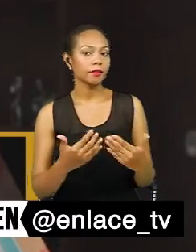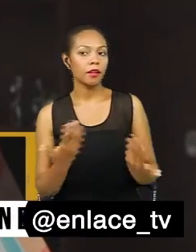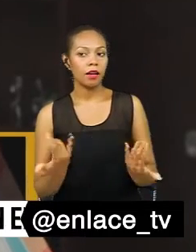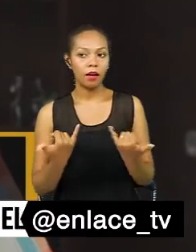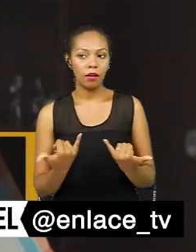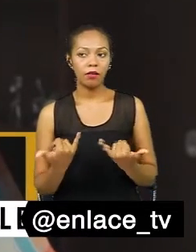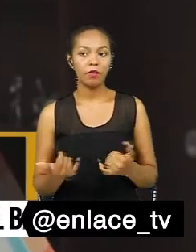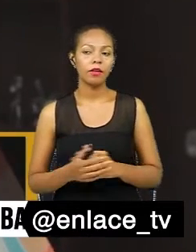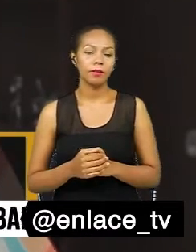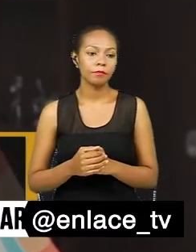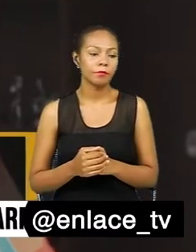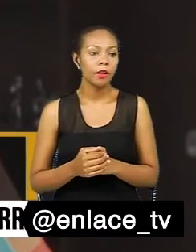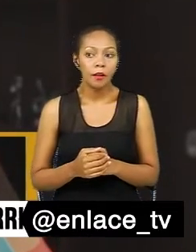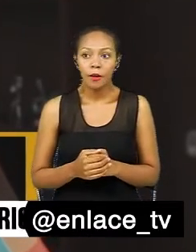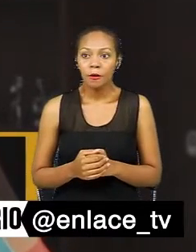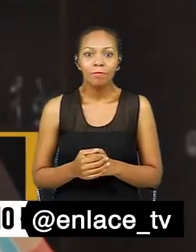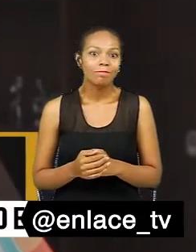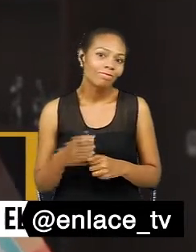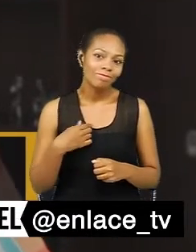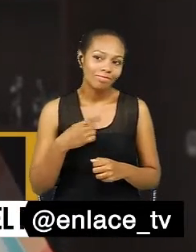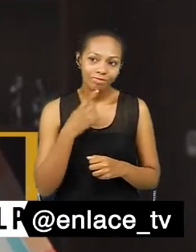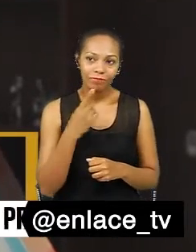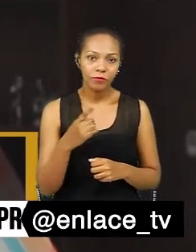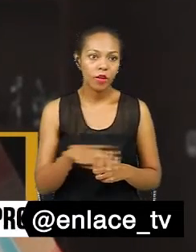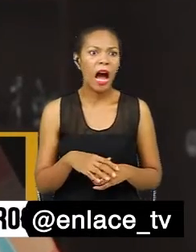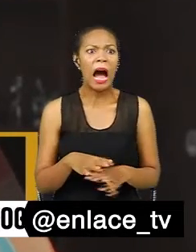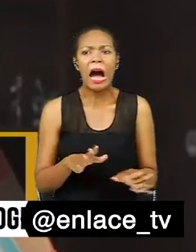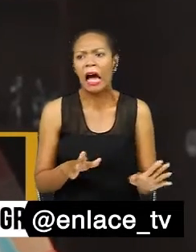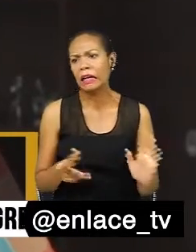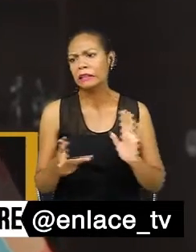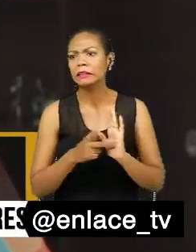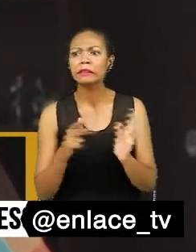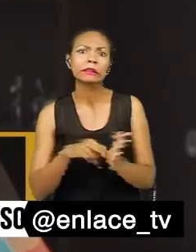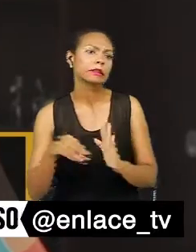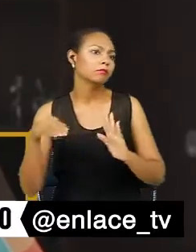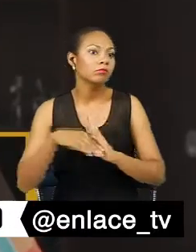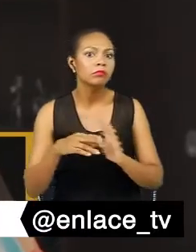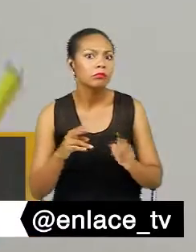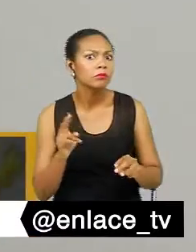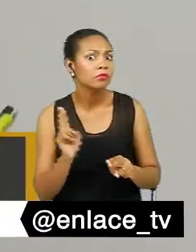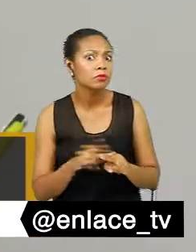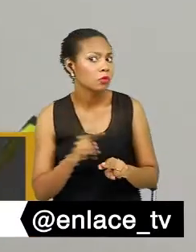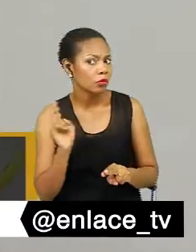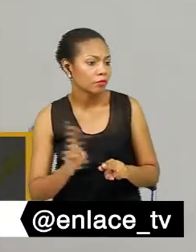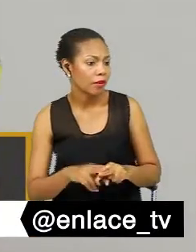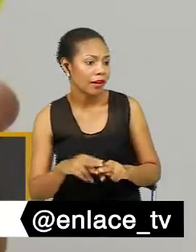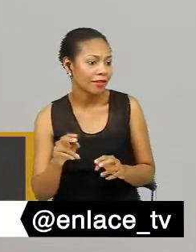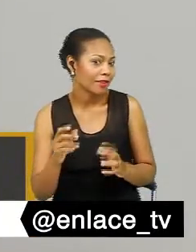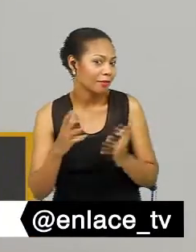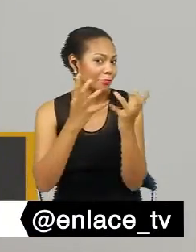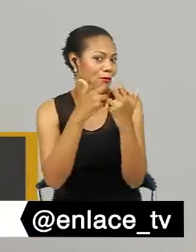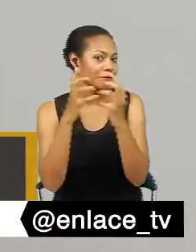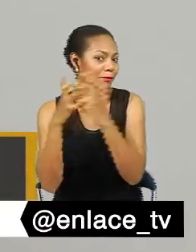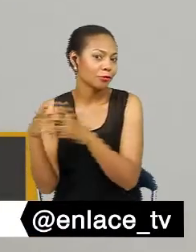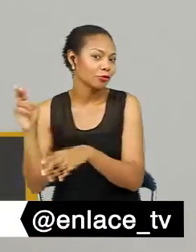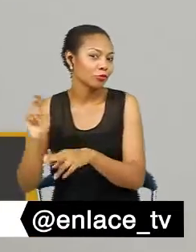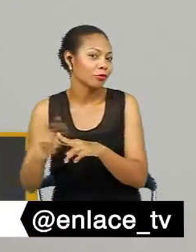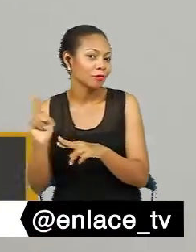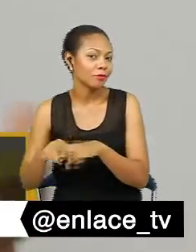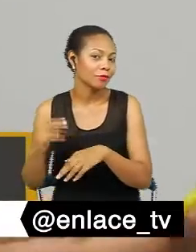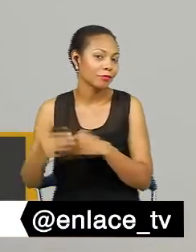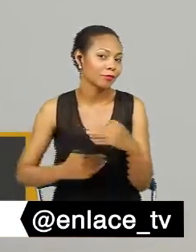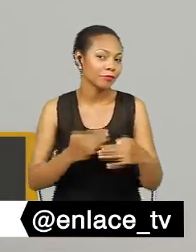navegación y son, como le digo yo, no son crisis sino procesos normales En las empresas. Enlace Noticias dialogó con